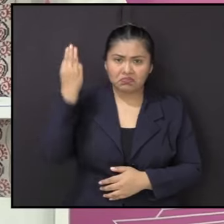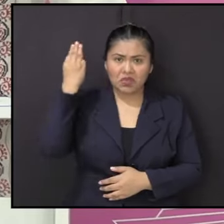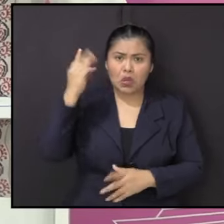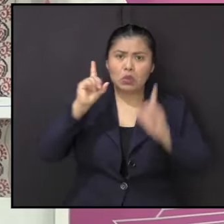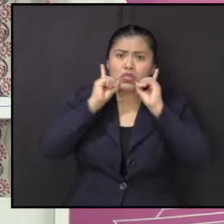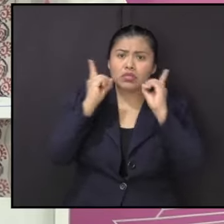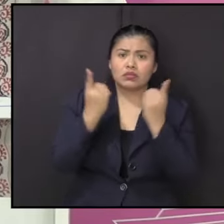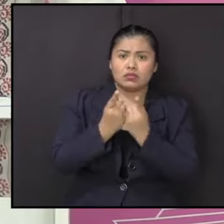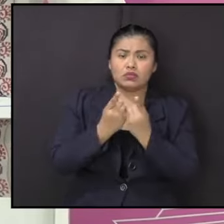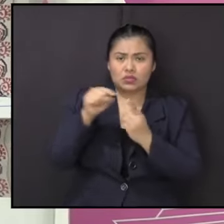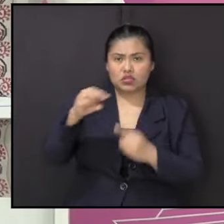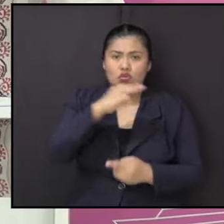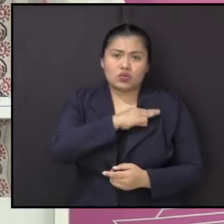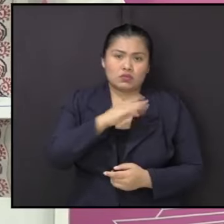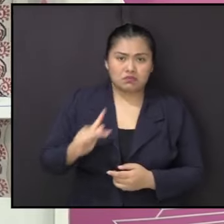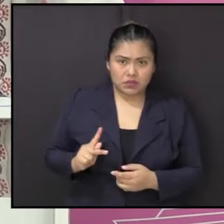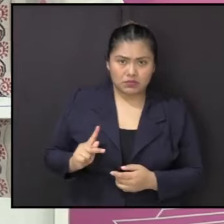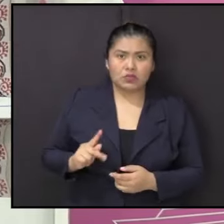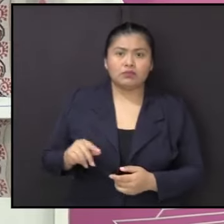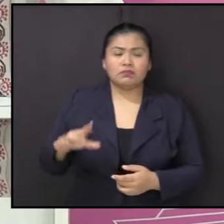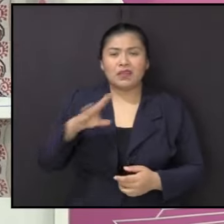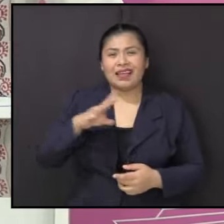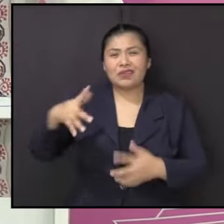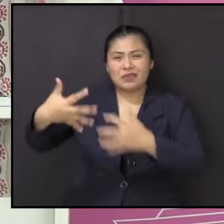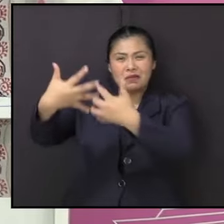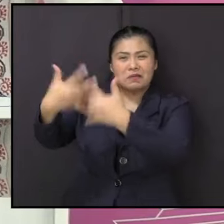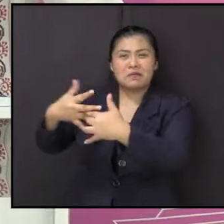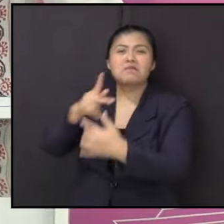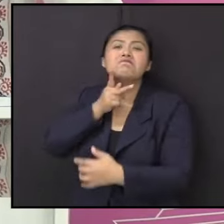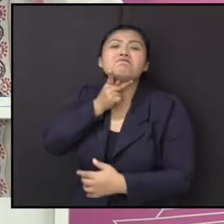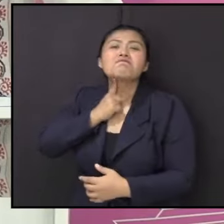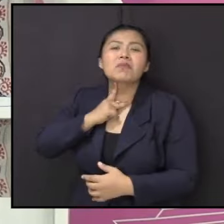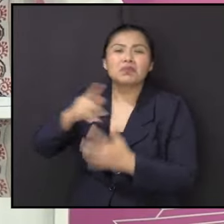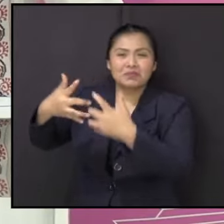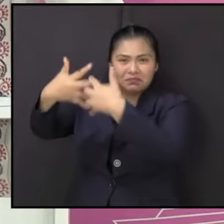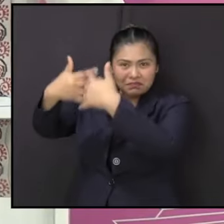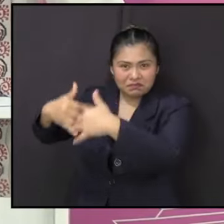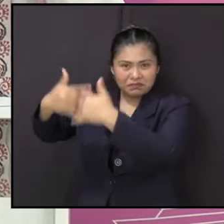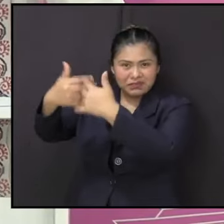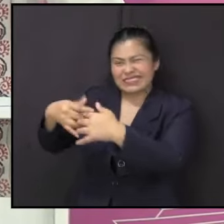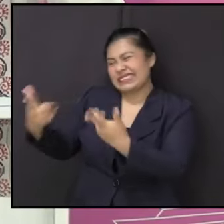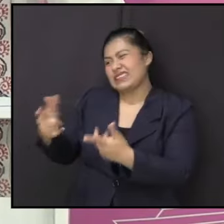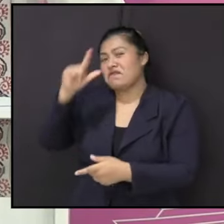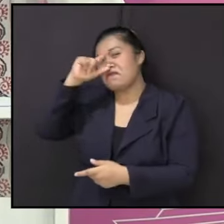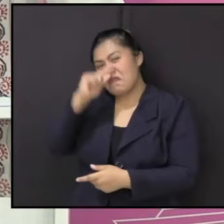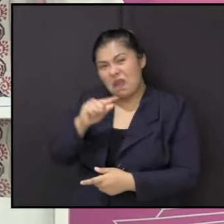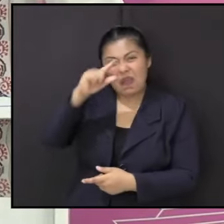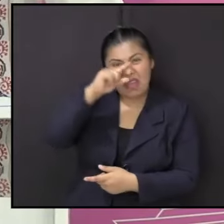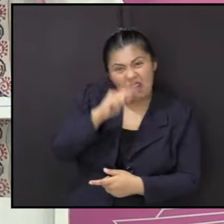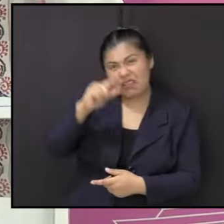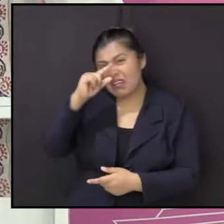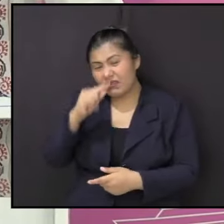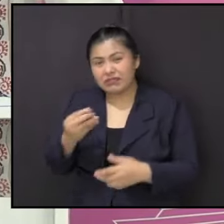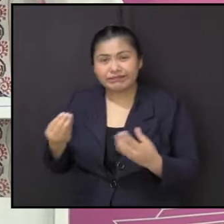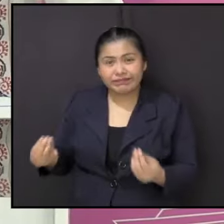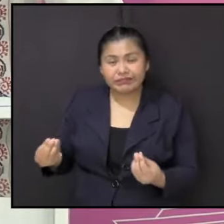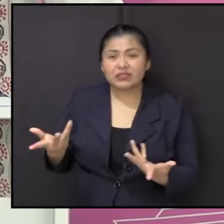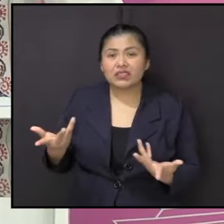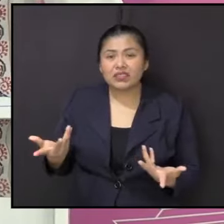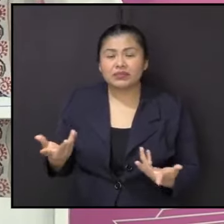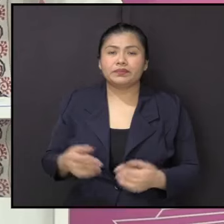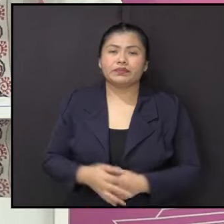sobre todo el municipio con esta refinería que está prácticamente estancada, con diferentes fallos, que provoca precisamente una